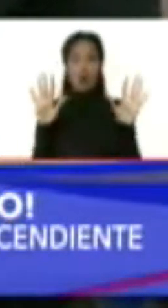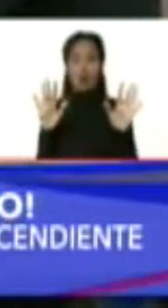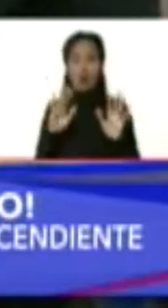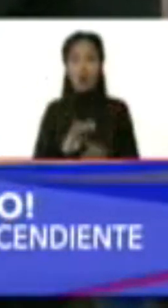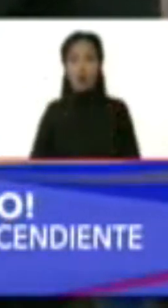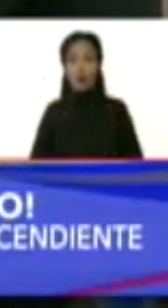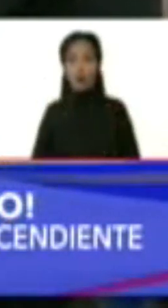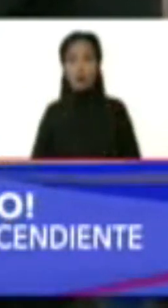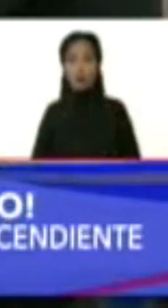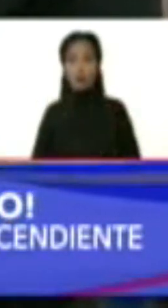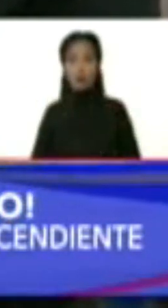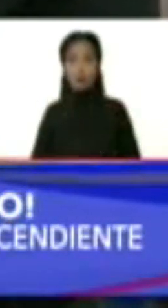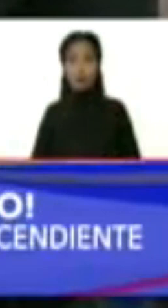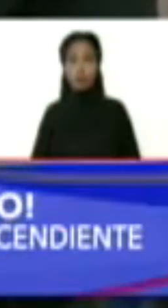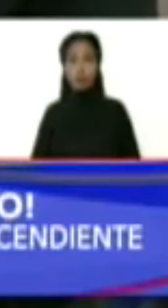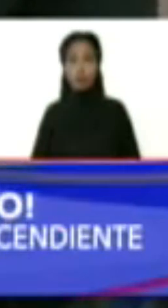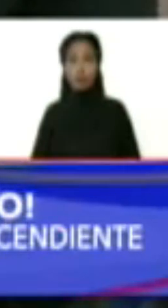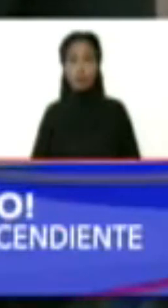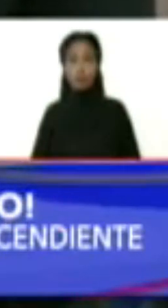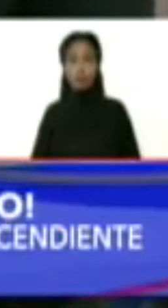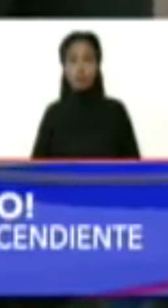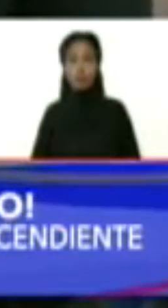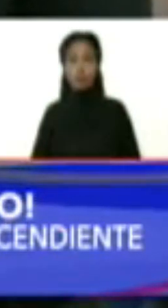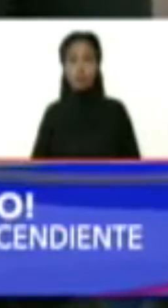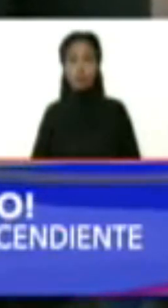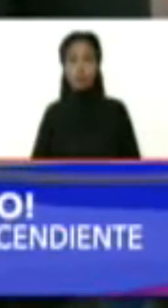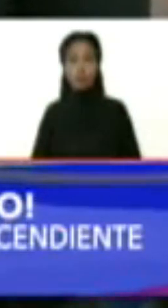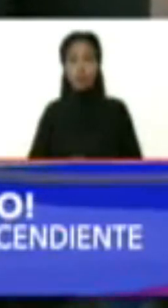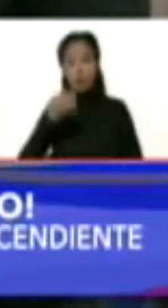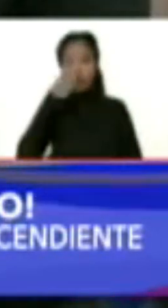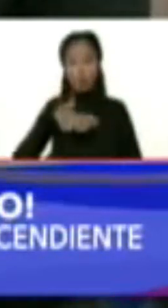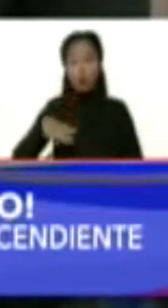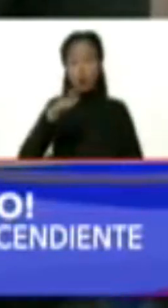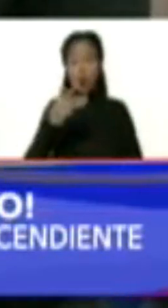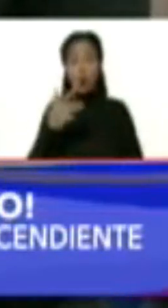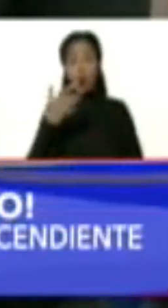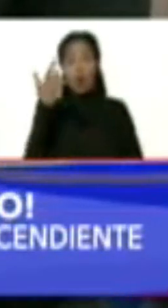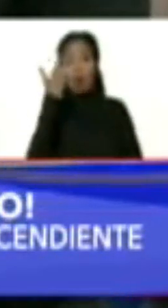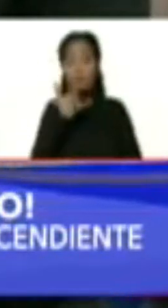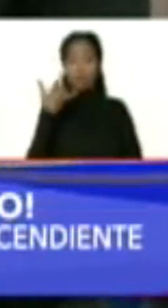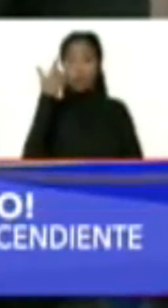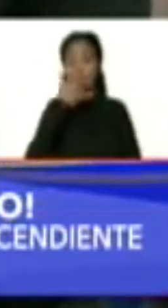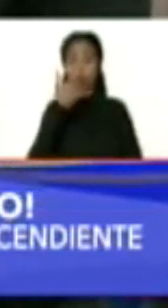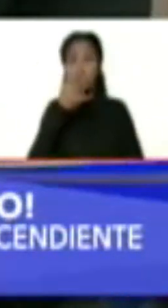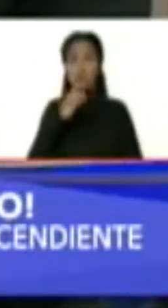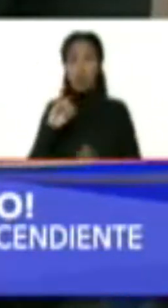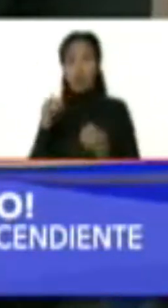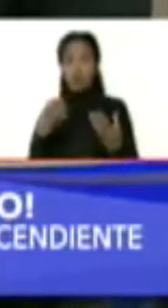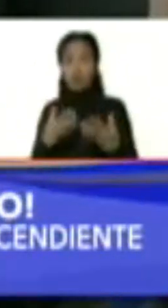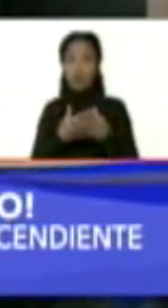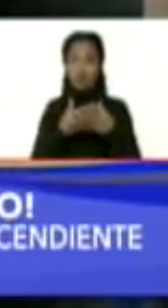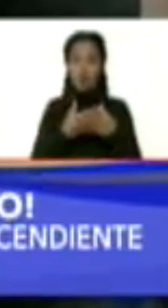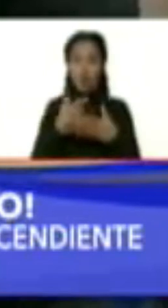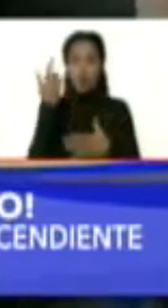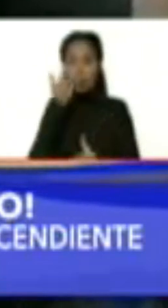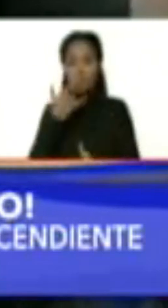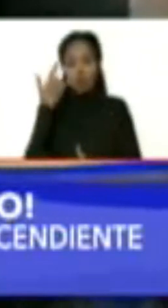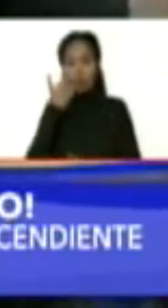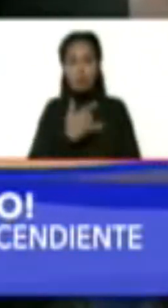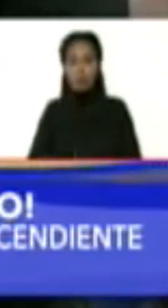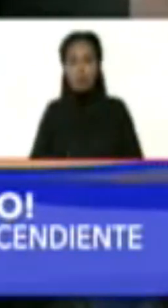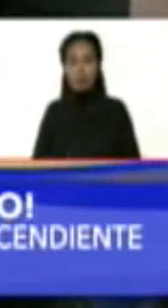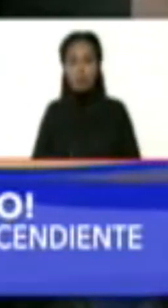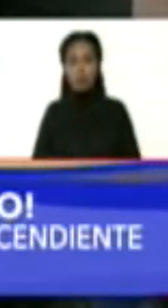Peuple africain avec afro africain. El pueblo africano y la diáspora africana. Nous pas gain